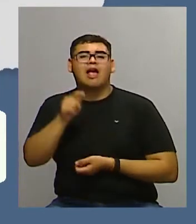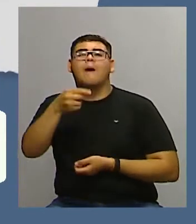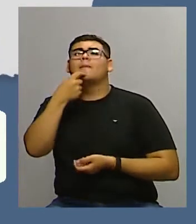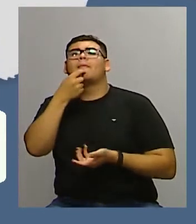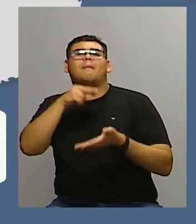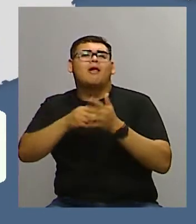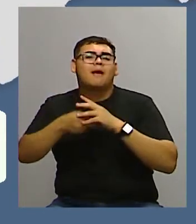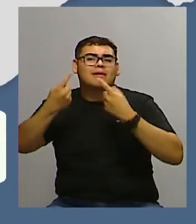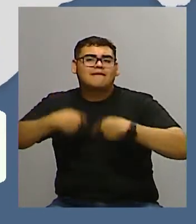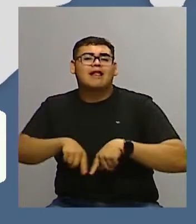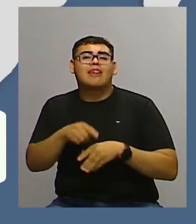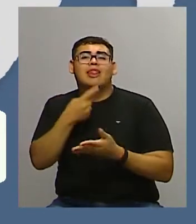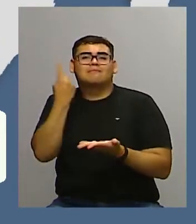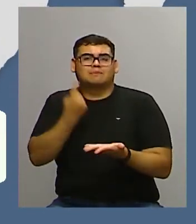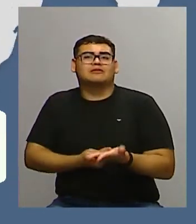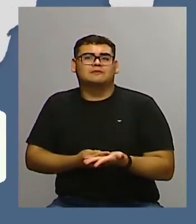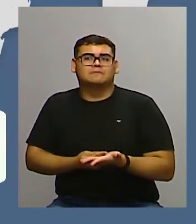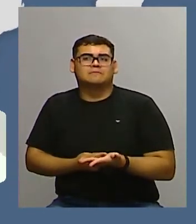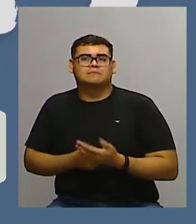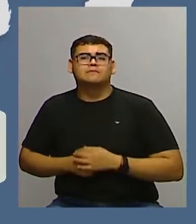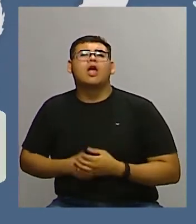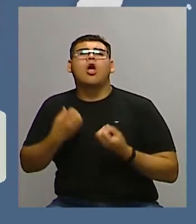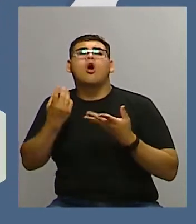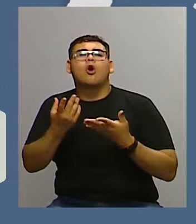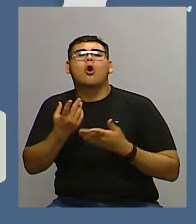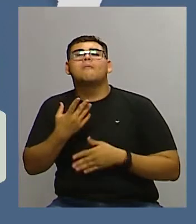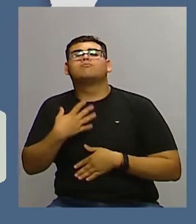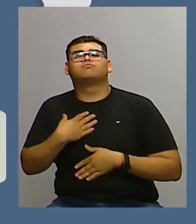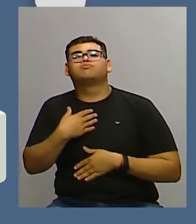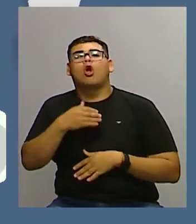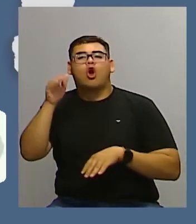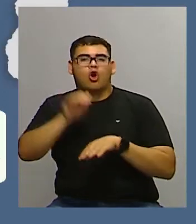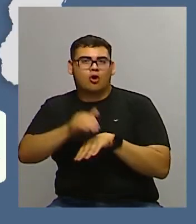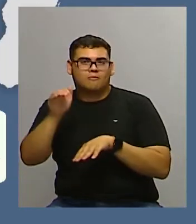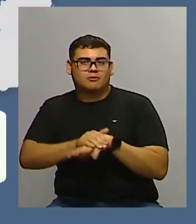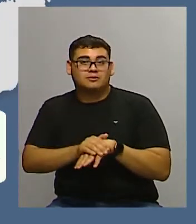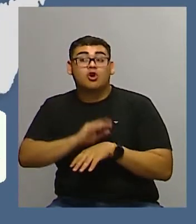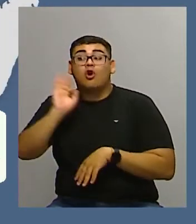Y esto también se hace a través de los compromisos. O sea, no todos los países han firmado el